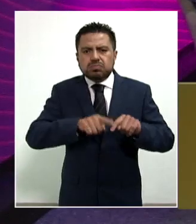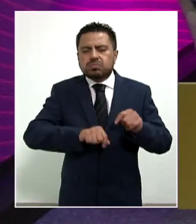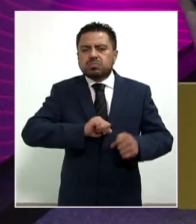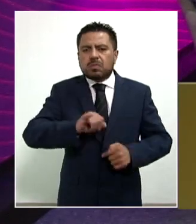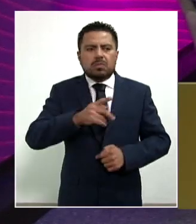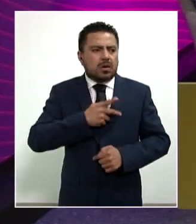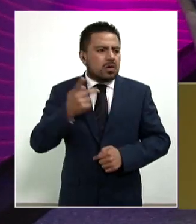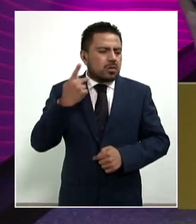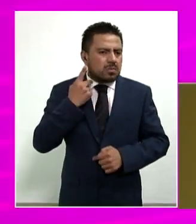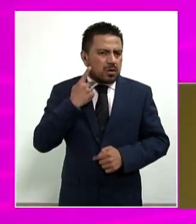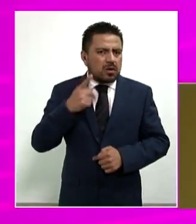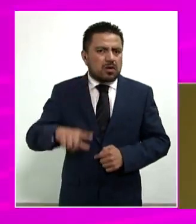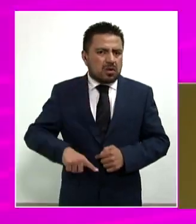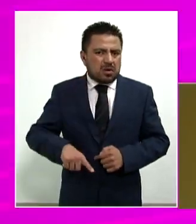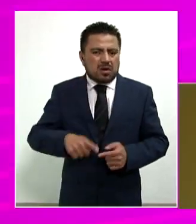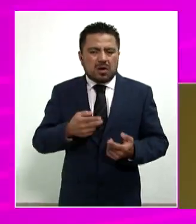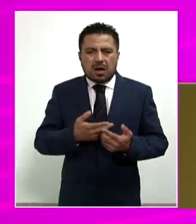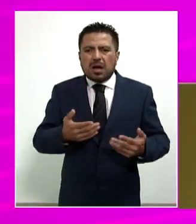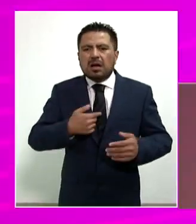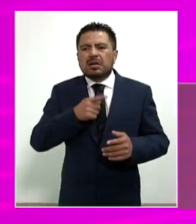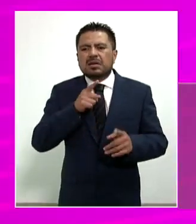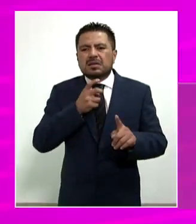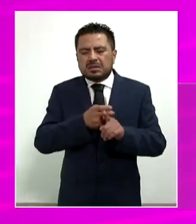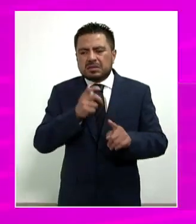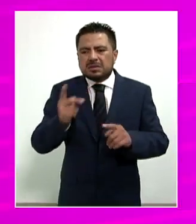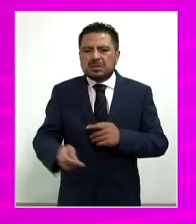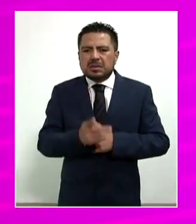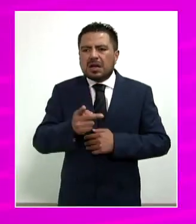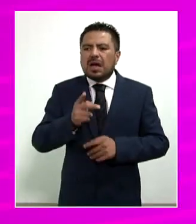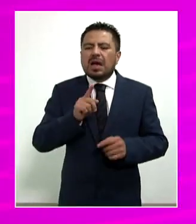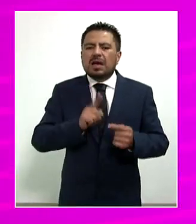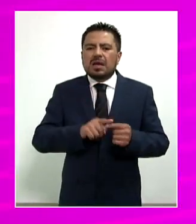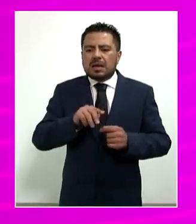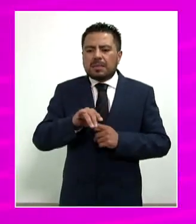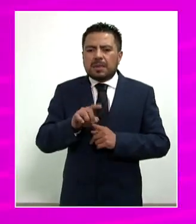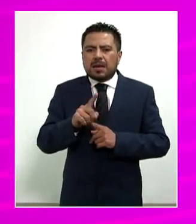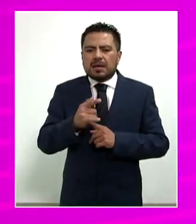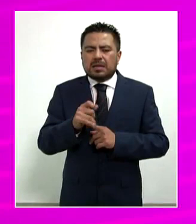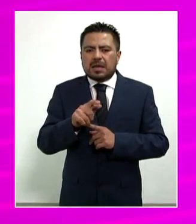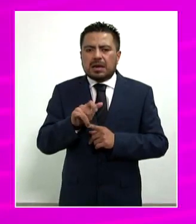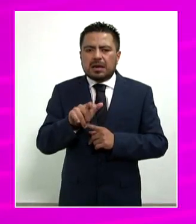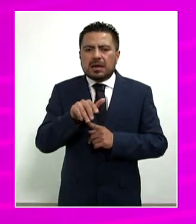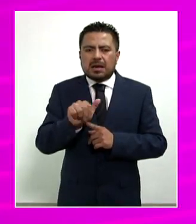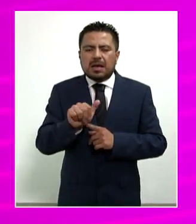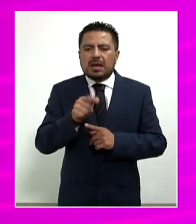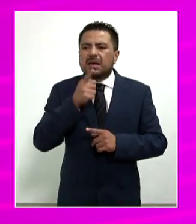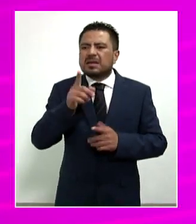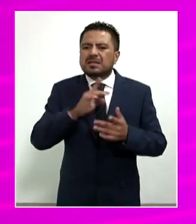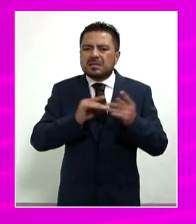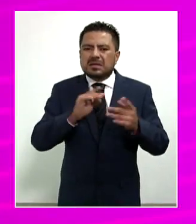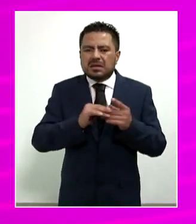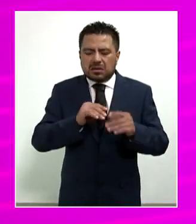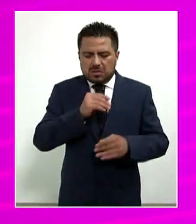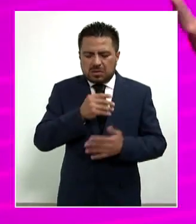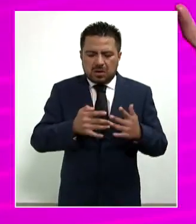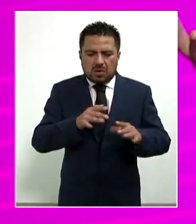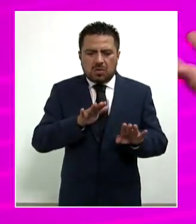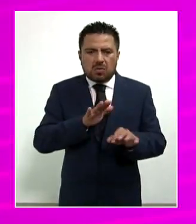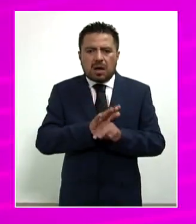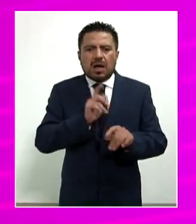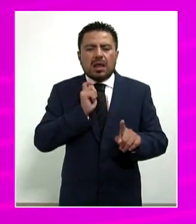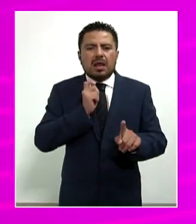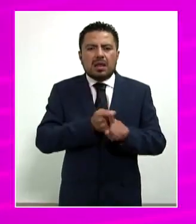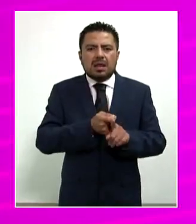con política pública. Pero eso yo quisiera preguntarle a Magdalena. Lo que describen es una circunstancia